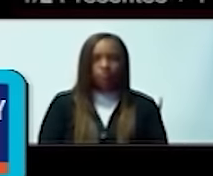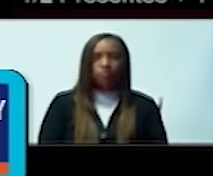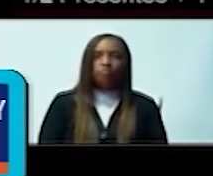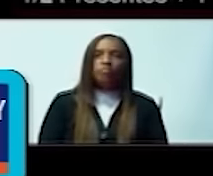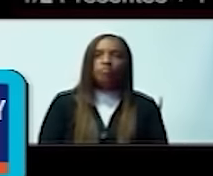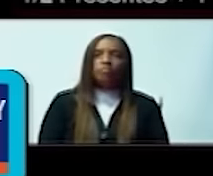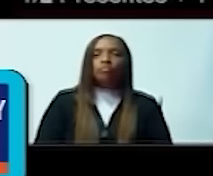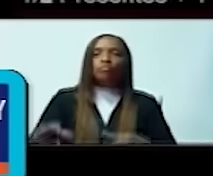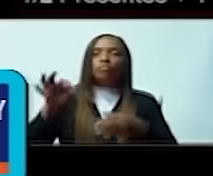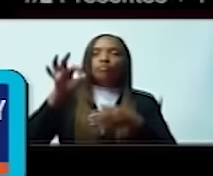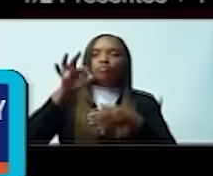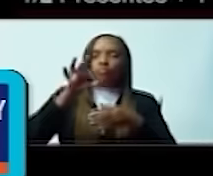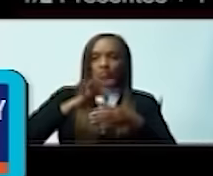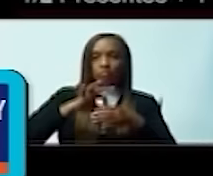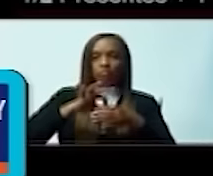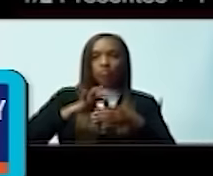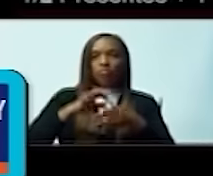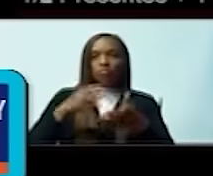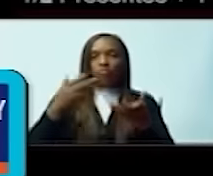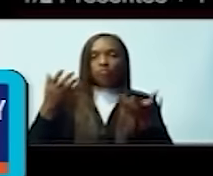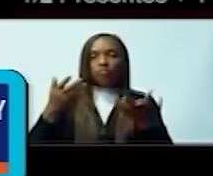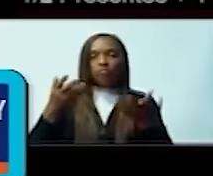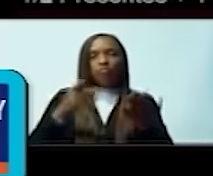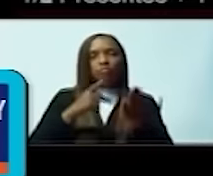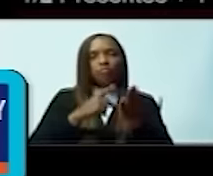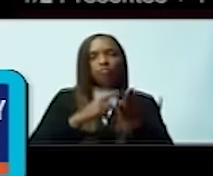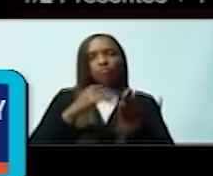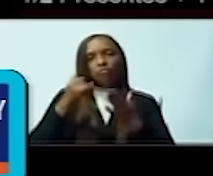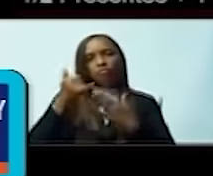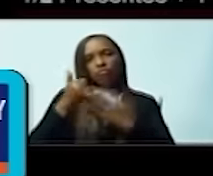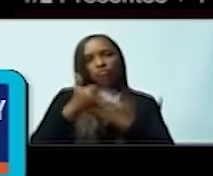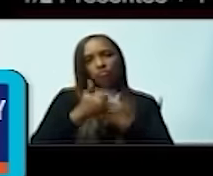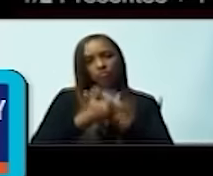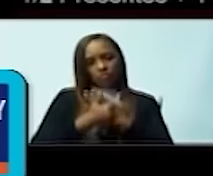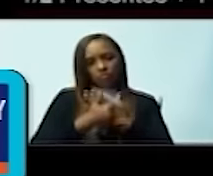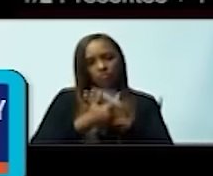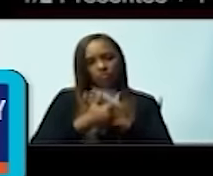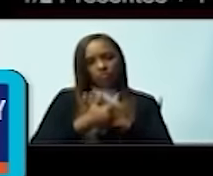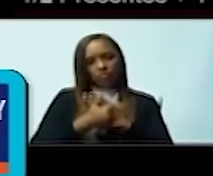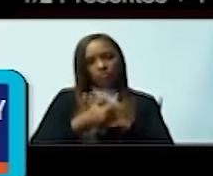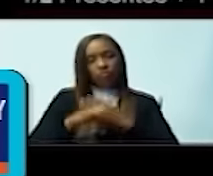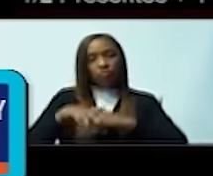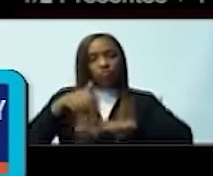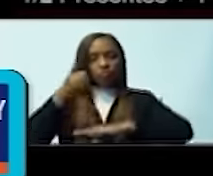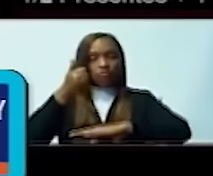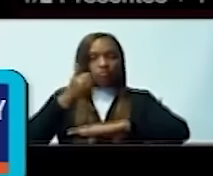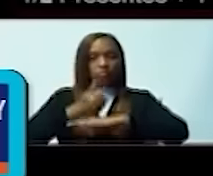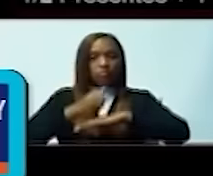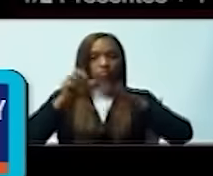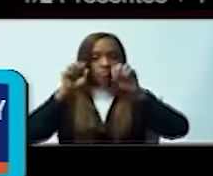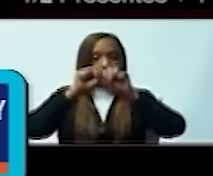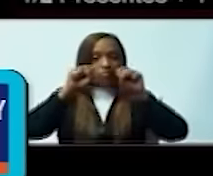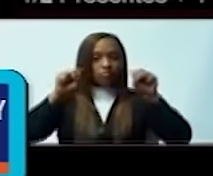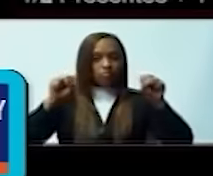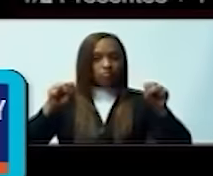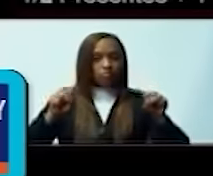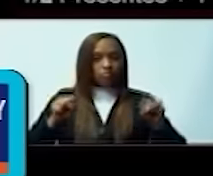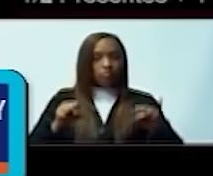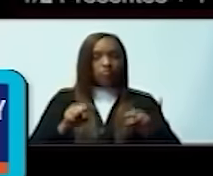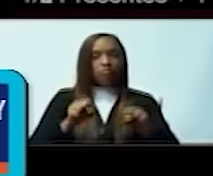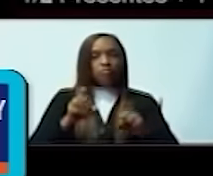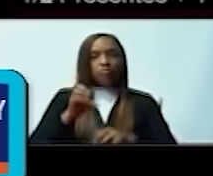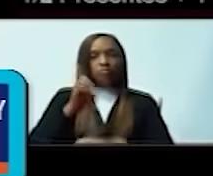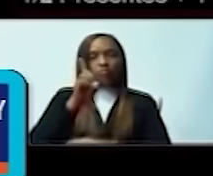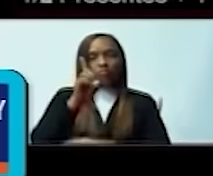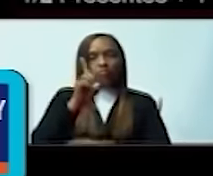sobre el proyecto de ley que crea el Sistema Nacional de Inteligencia de la República Dominicana, el proyecto de ley que